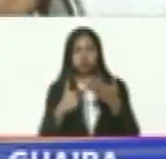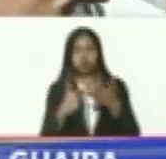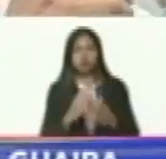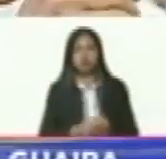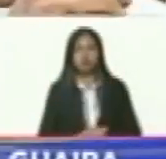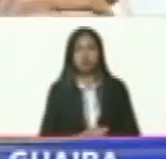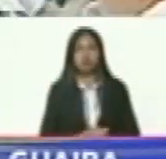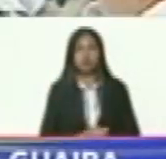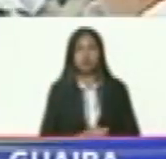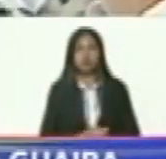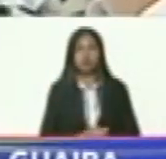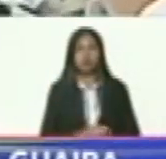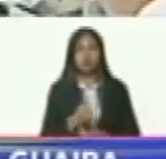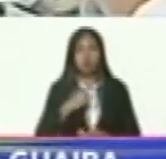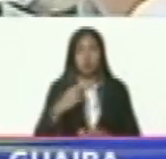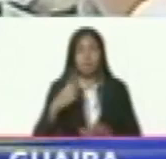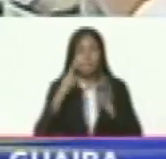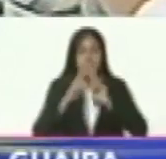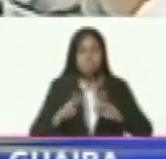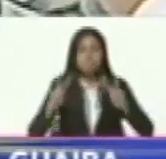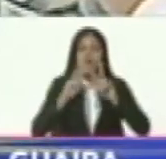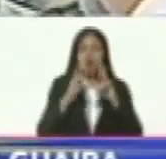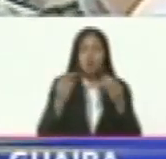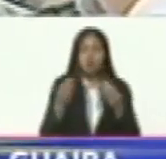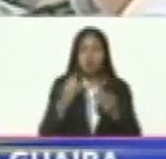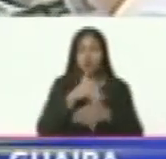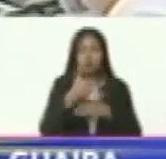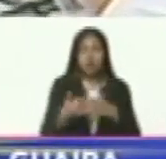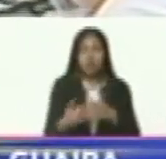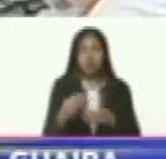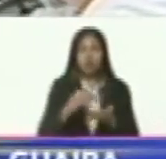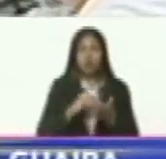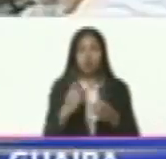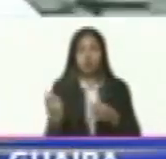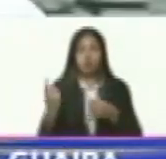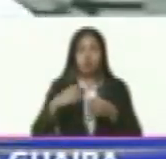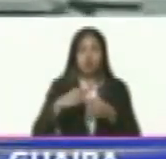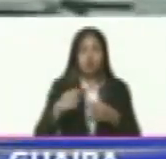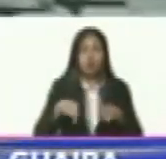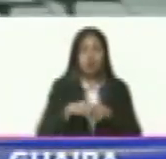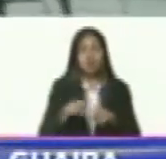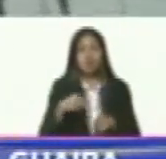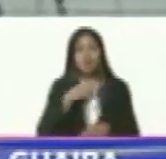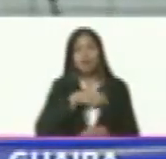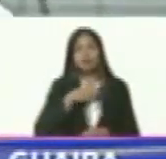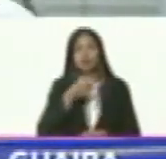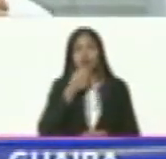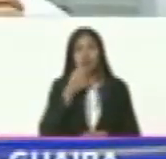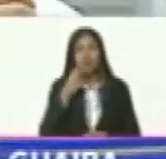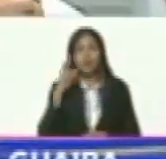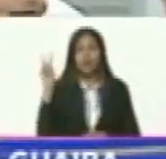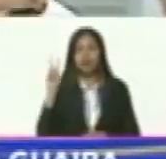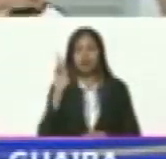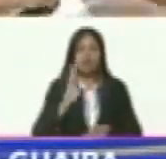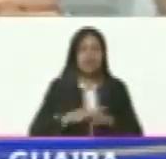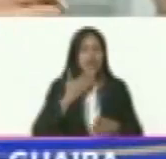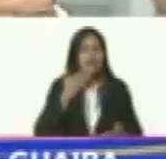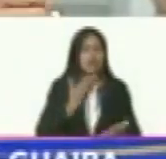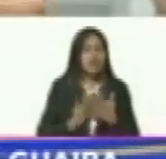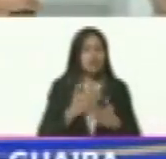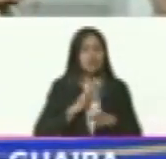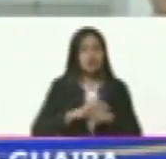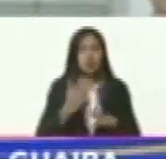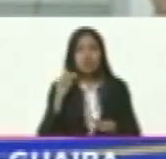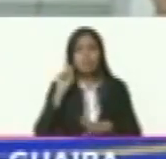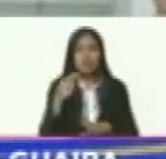muchas veces es subvalorado. Y estos proyectos, como usted nos pudo incorporar a través de la Misión Venezuela Bella, se lo agradecemos mucho porque